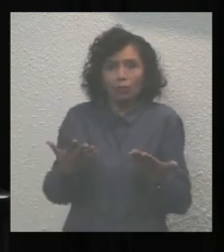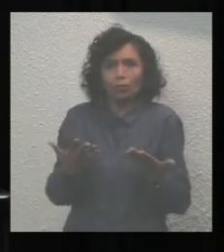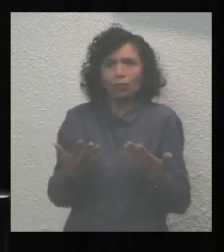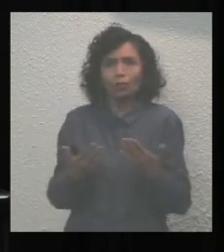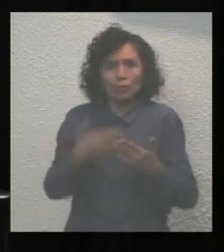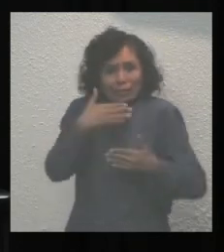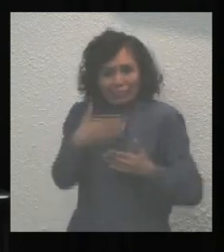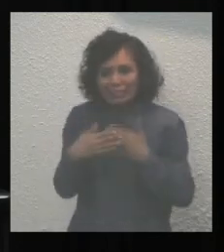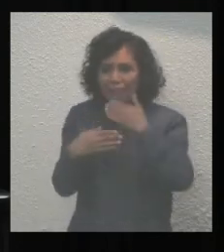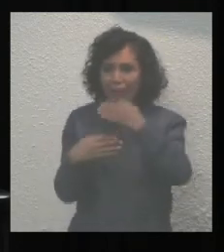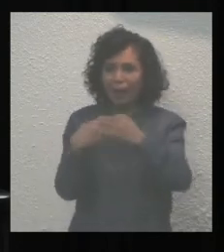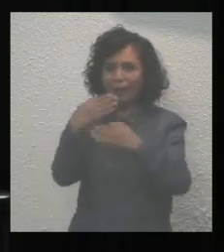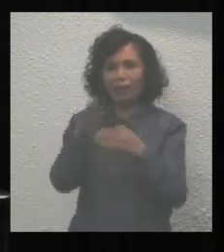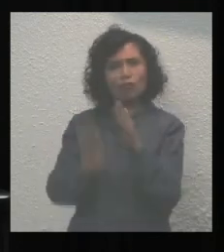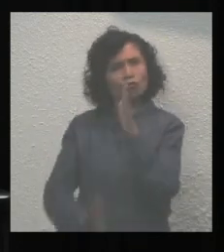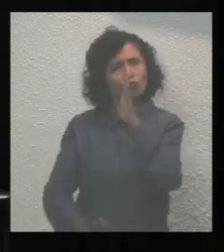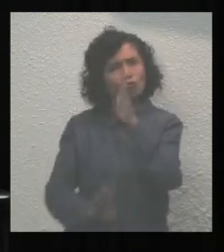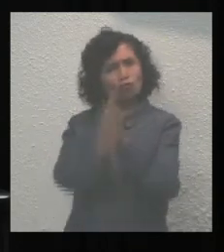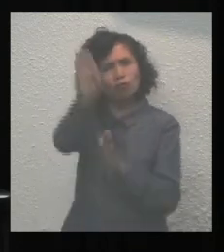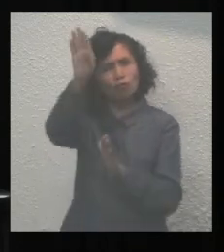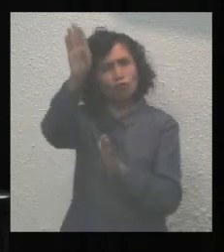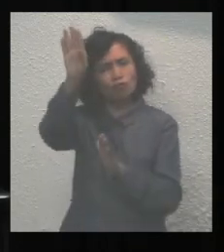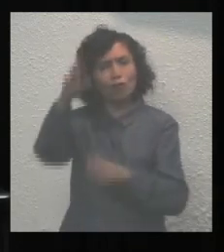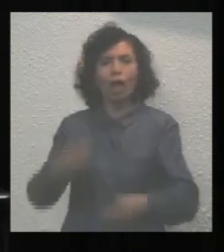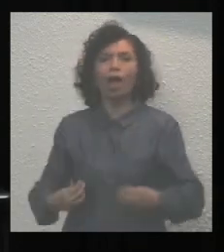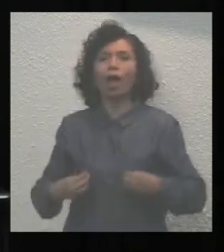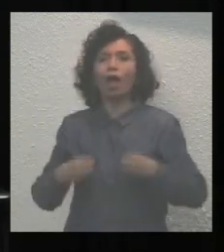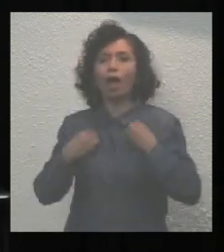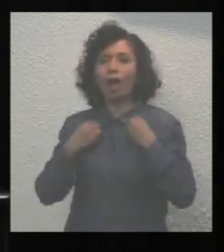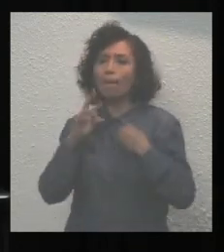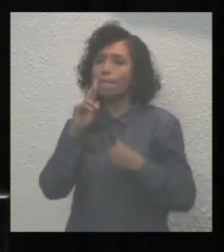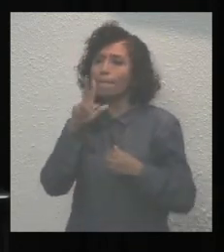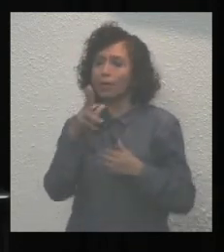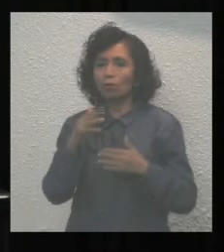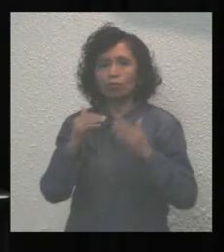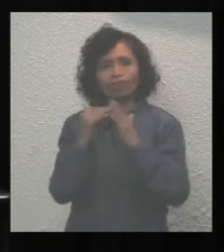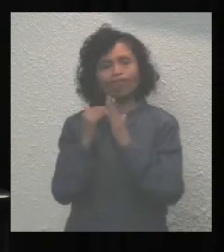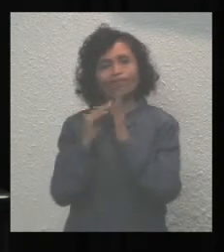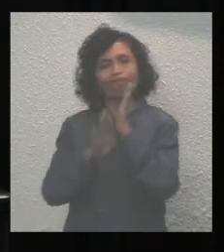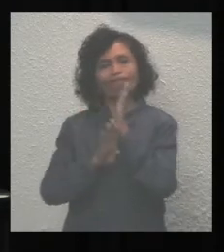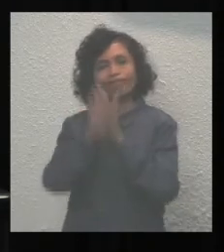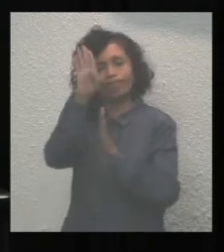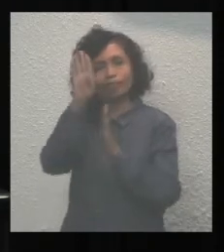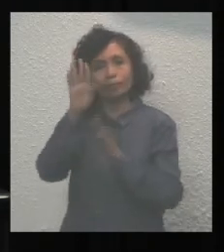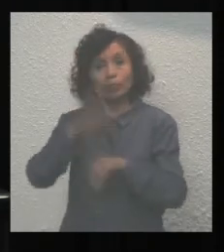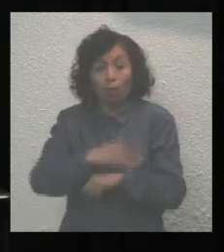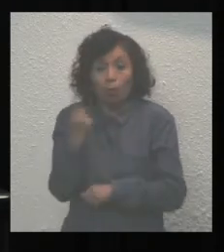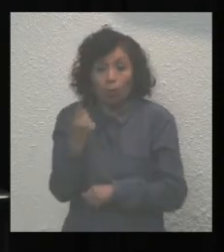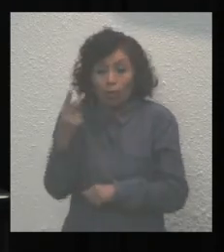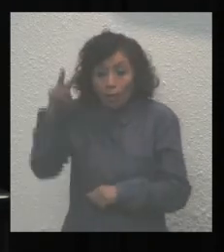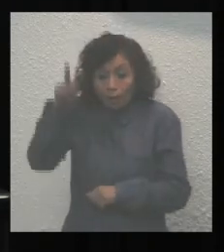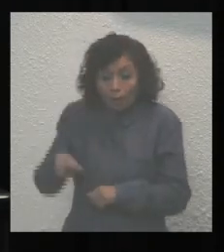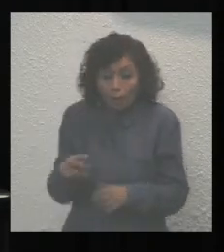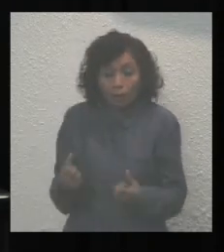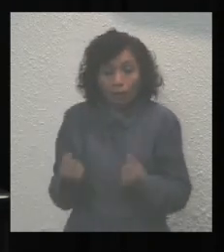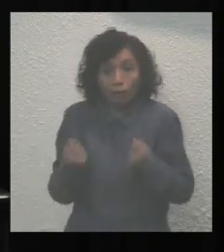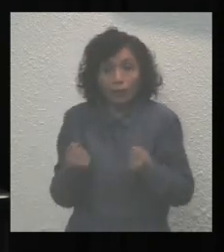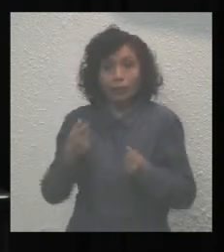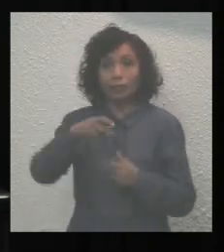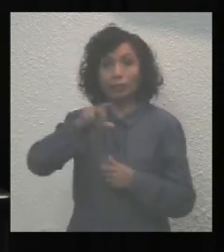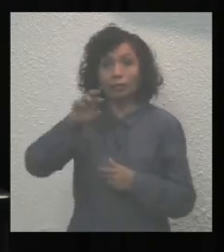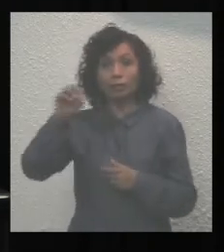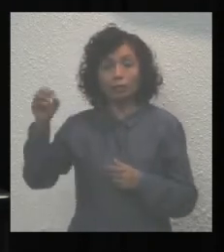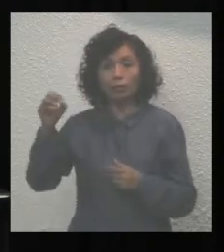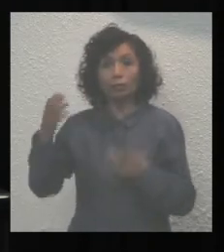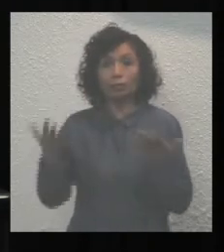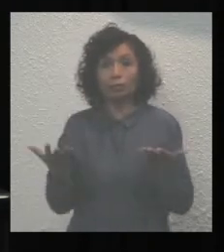marque tendencia hacia una nueva calidad genuina y sostenible porque la verdadera fuerza de quintana roo se garantizará